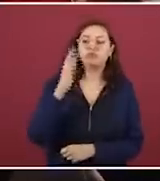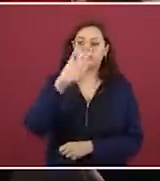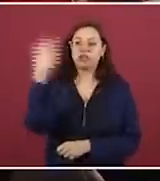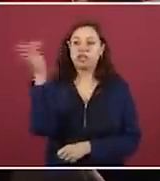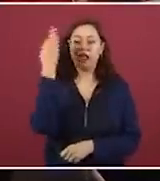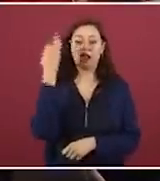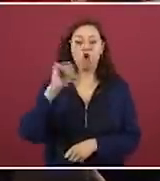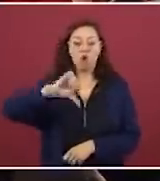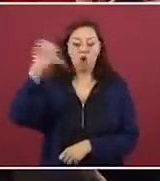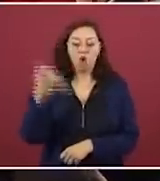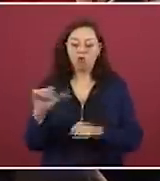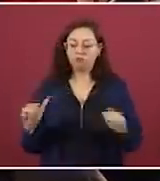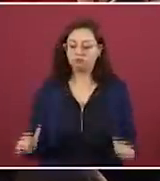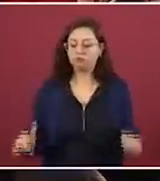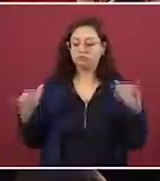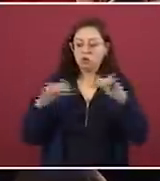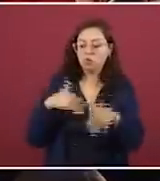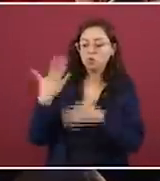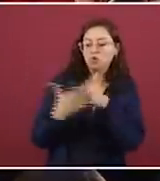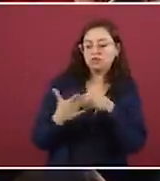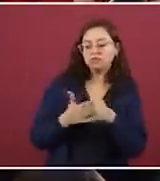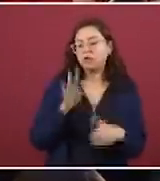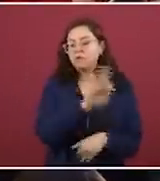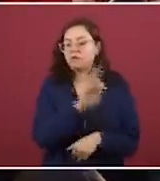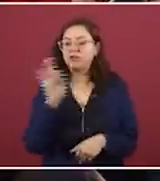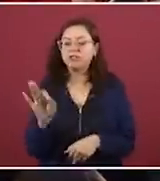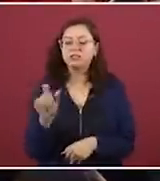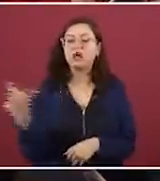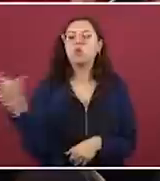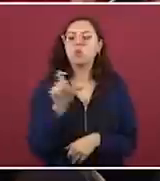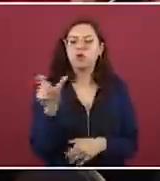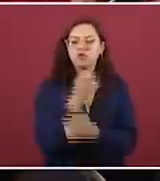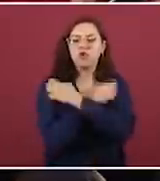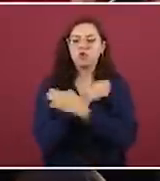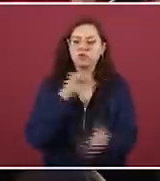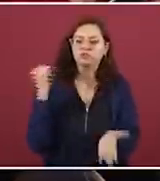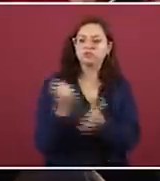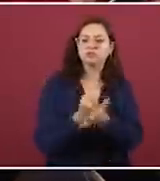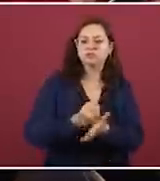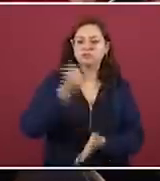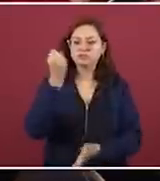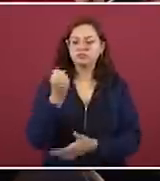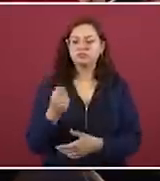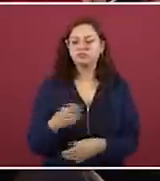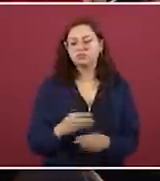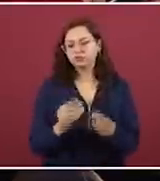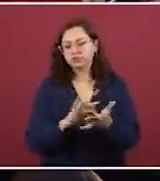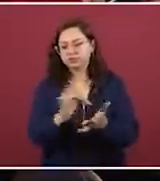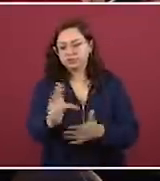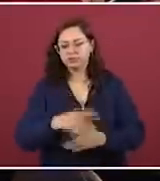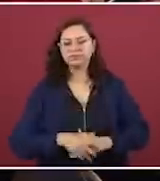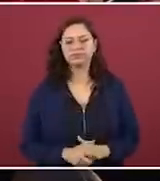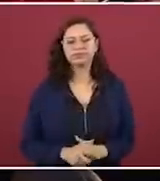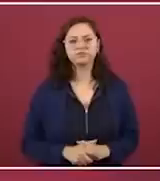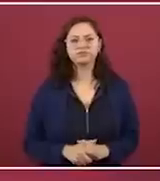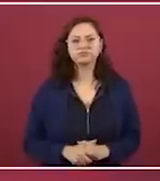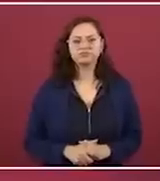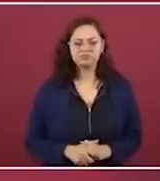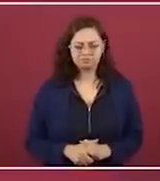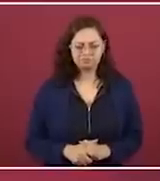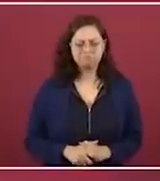reunir hoy para poner fecha y discutir la reforma educativa? Muchas gracias. Bueno, el diálogo está abierto